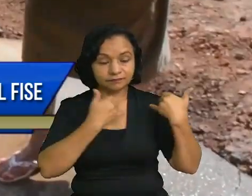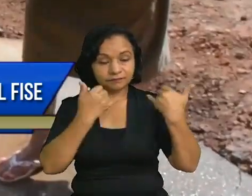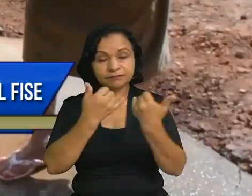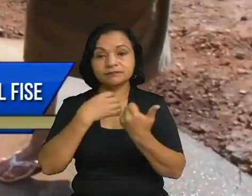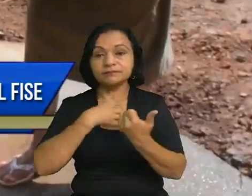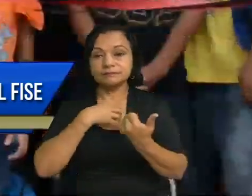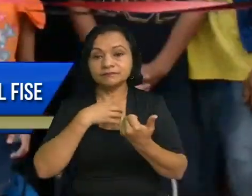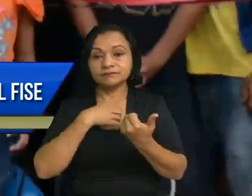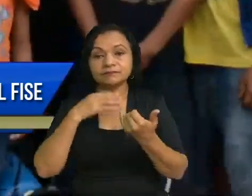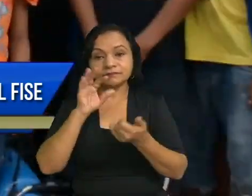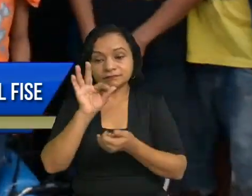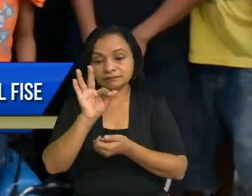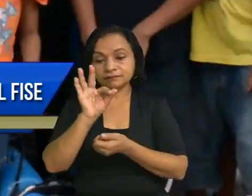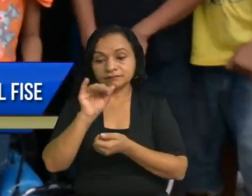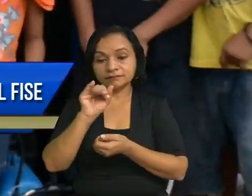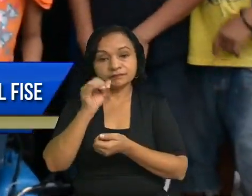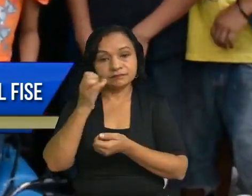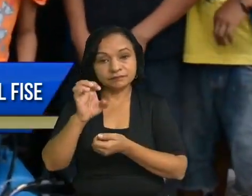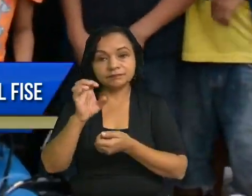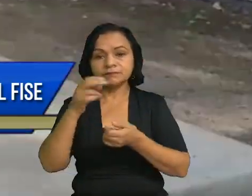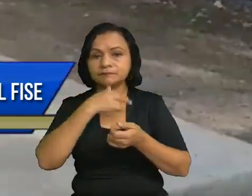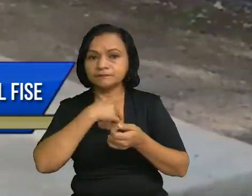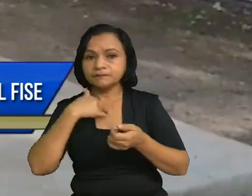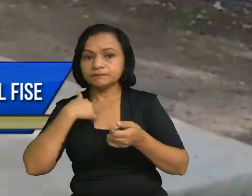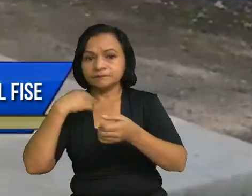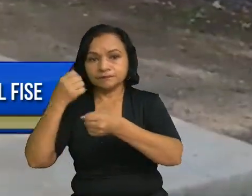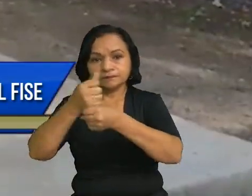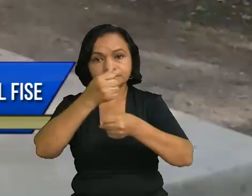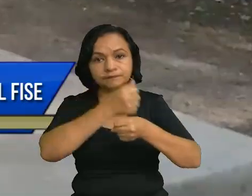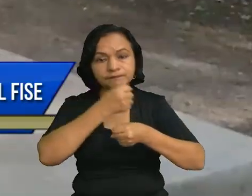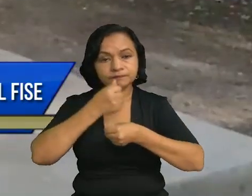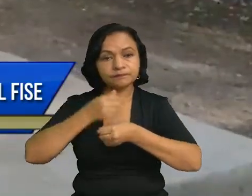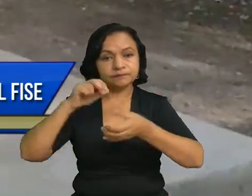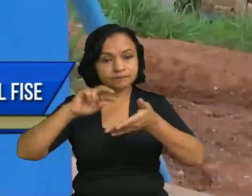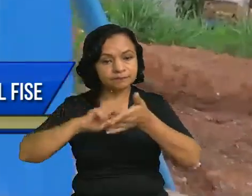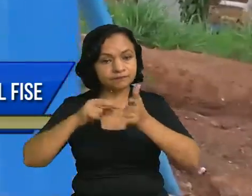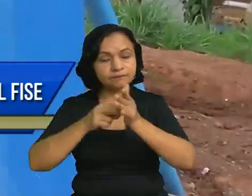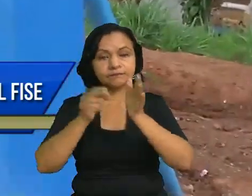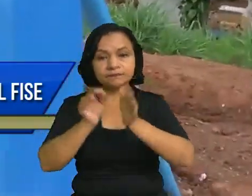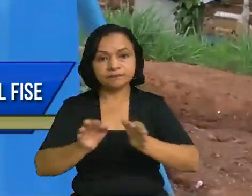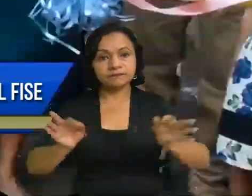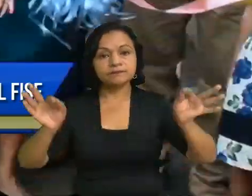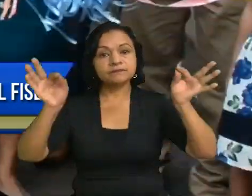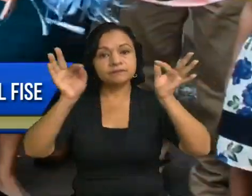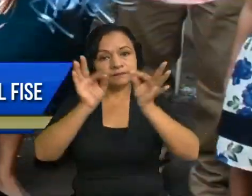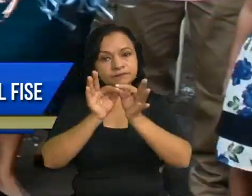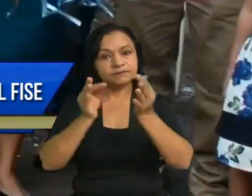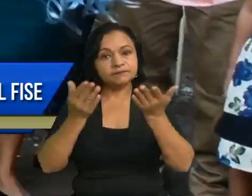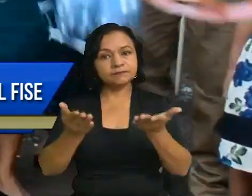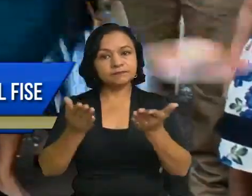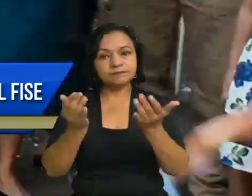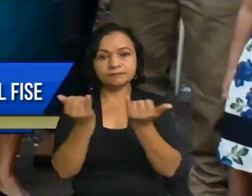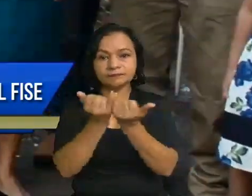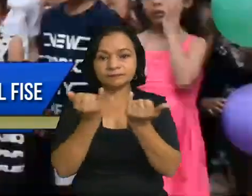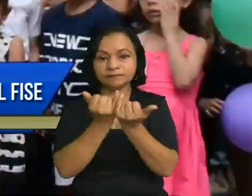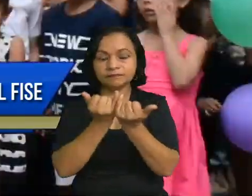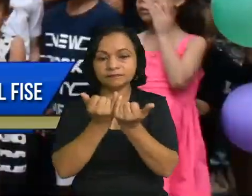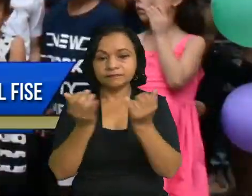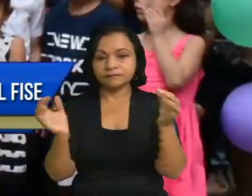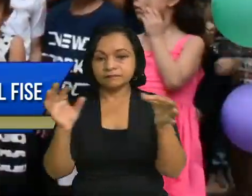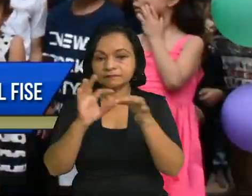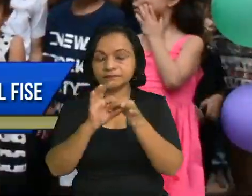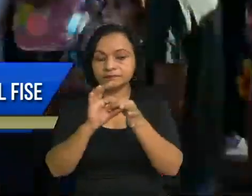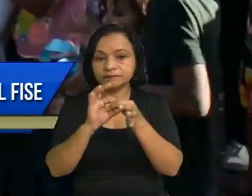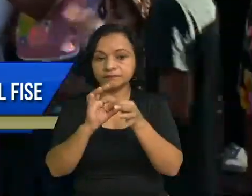el fise sino que preparamos las condiciones y eso fue lo más importante y además a la parte que nosotros